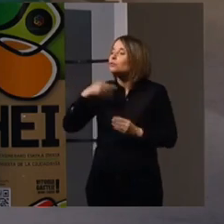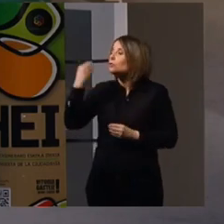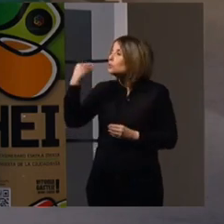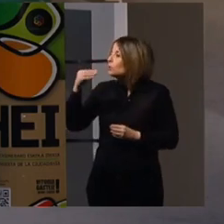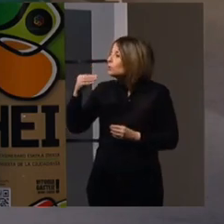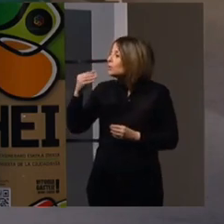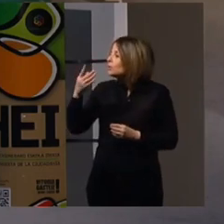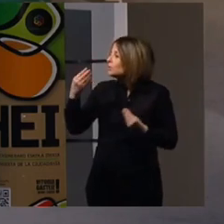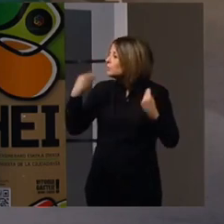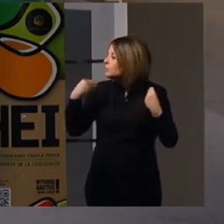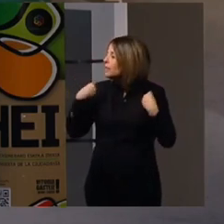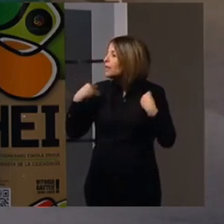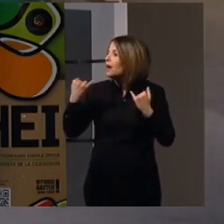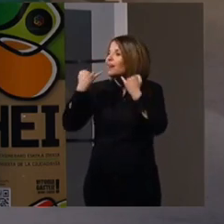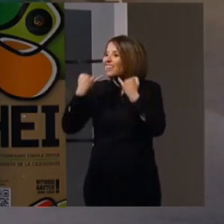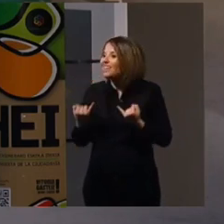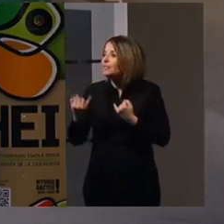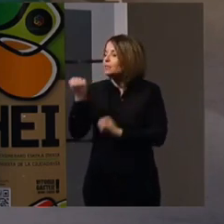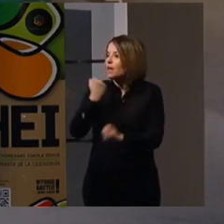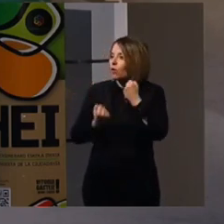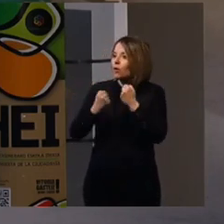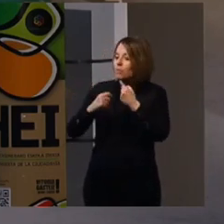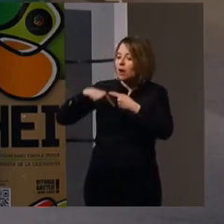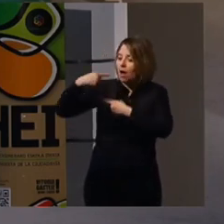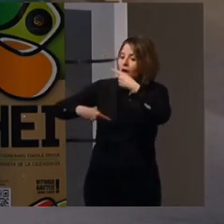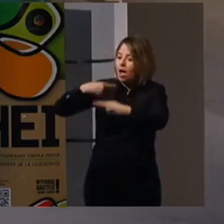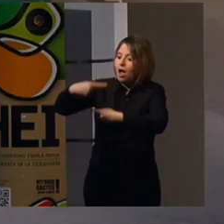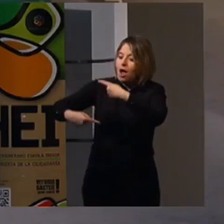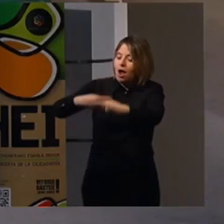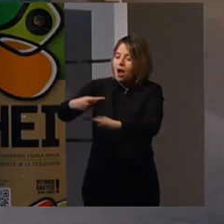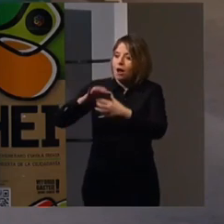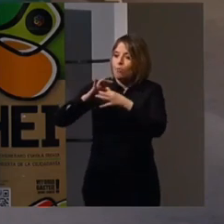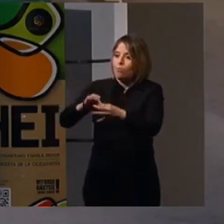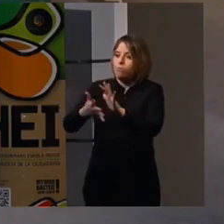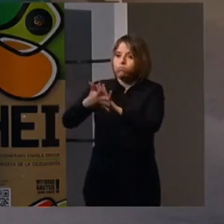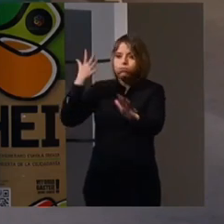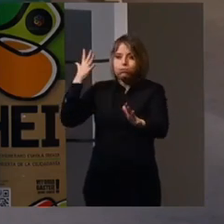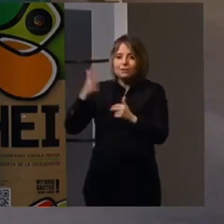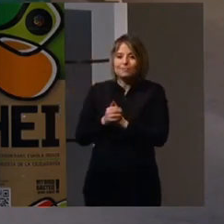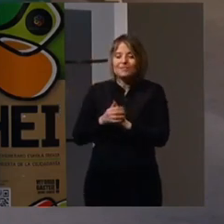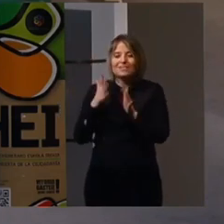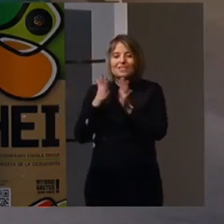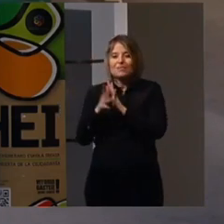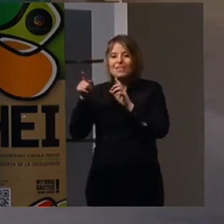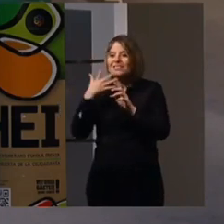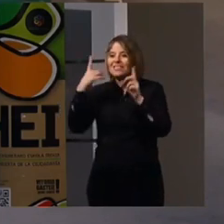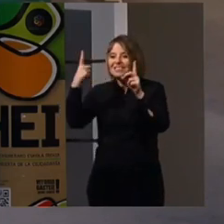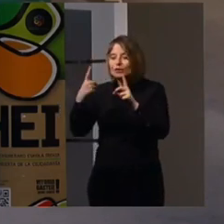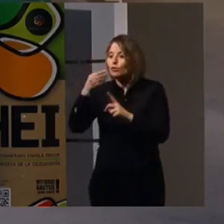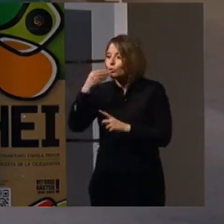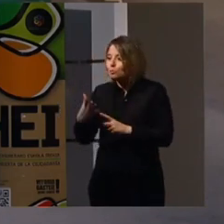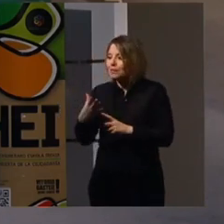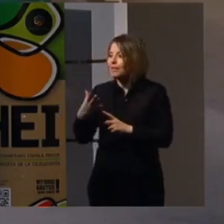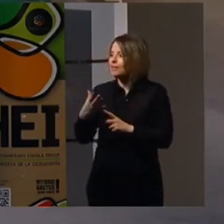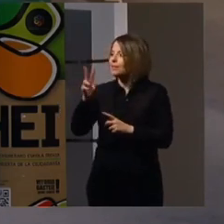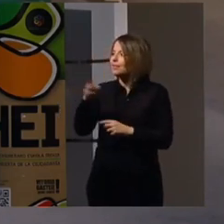que hemos vivido toda nuestra vida una crisis económica detrás de otra cada vez más deprisa, ¿no? Entonces, este mensaje de si te esfuerzas mucho